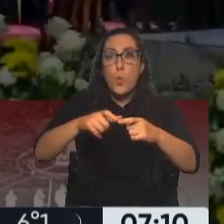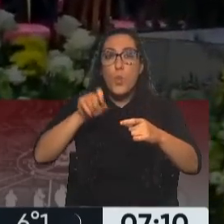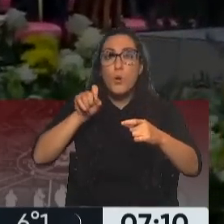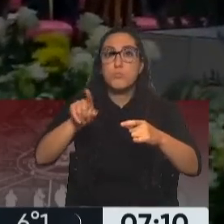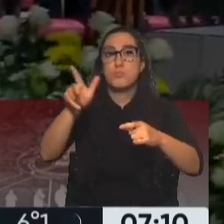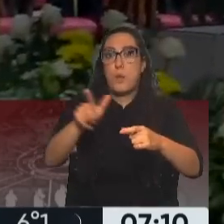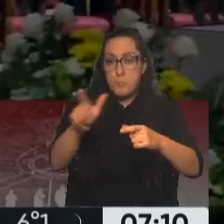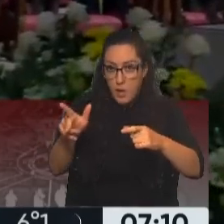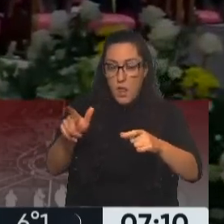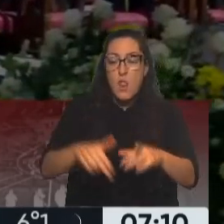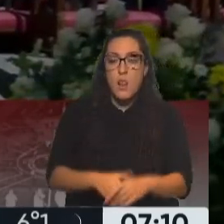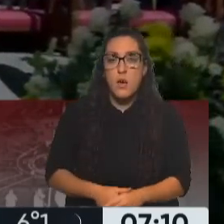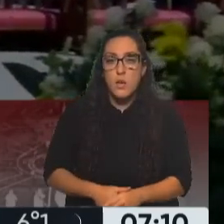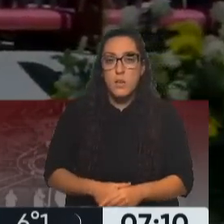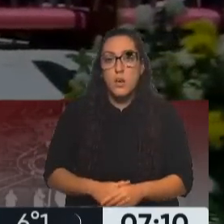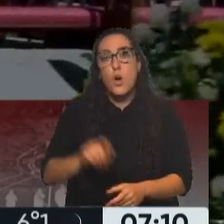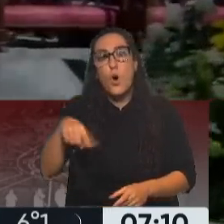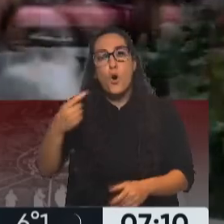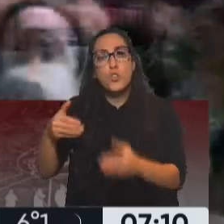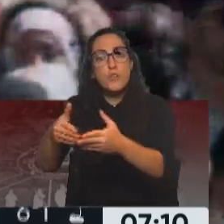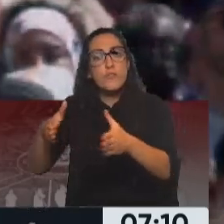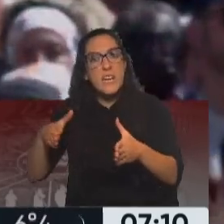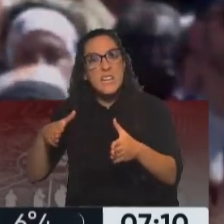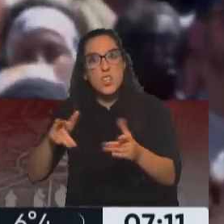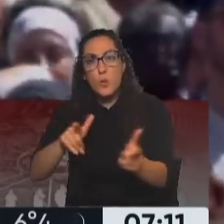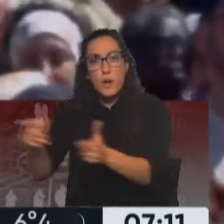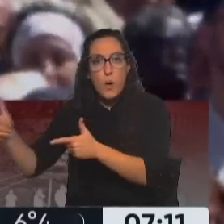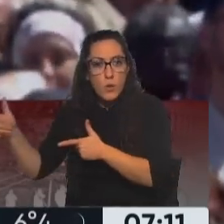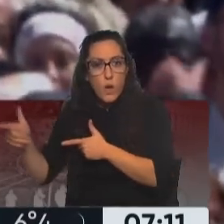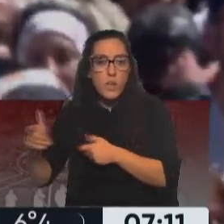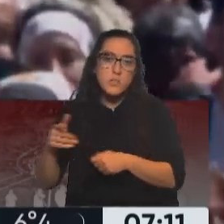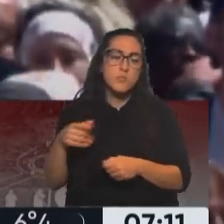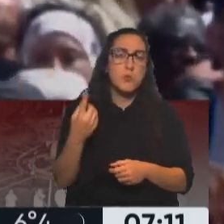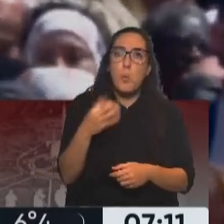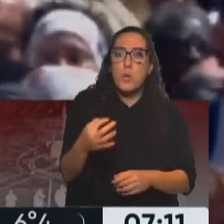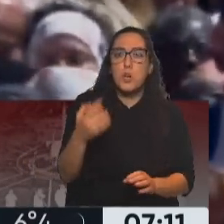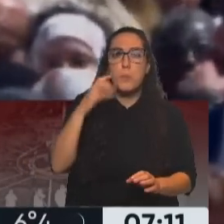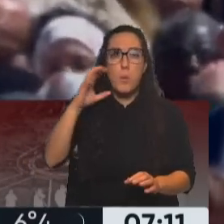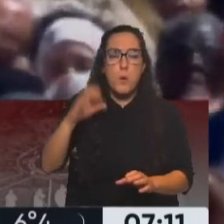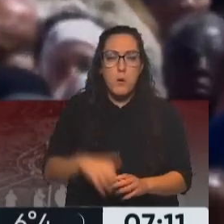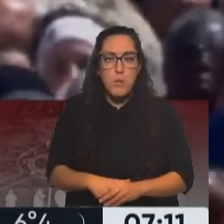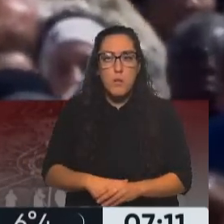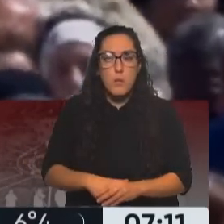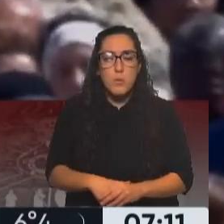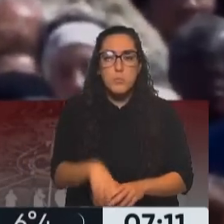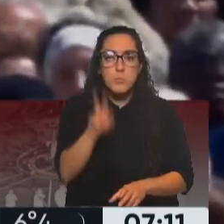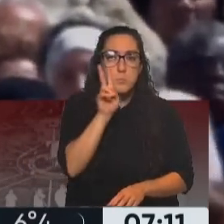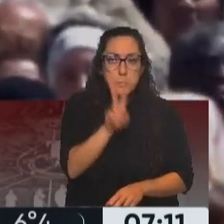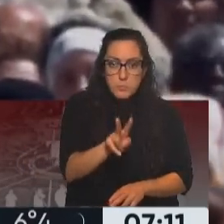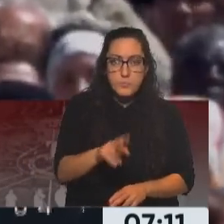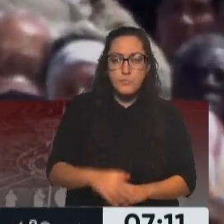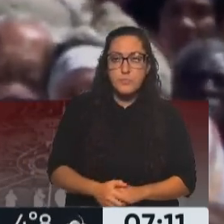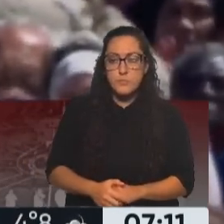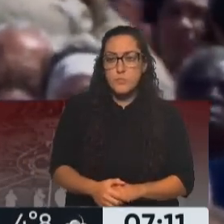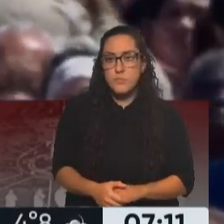papal. El escudo papal. ¿No lo tienen el resto de los féretros de los papas? Yo no recuerdo haberlo visto en otros, pero en este caso sí se lo veía